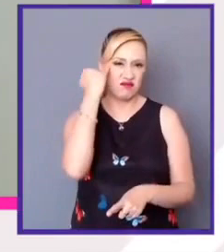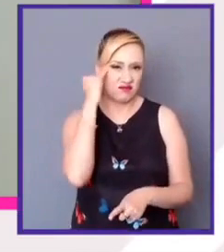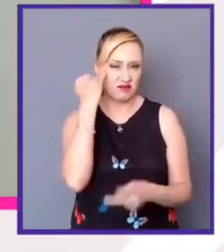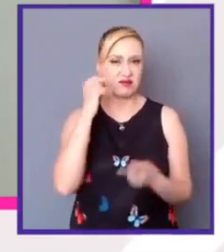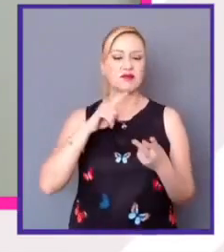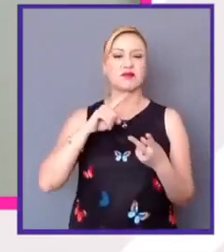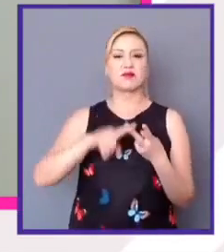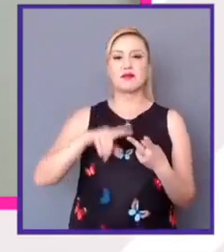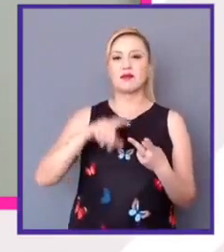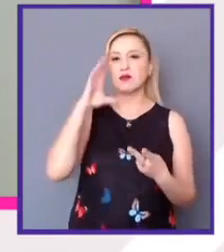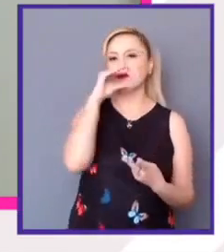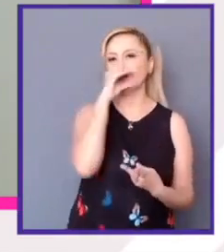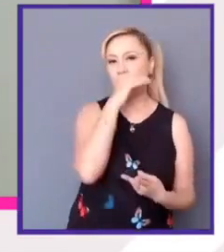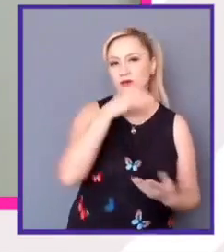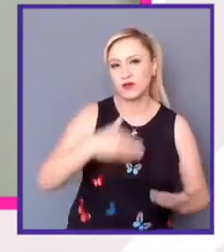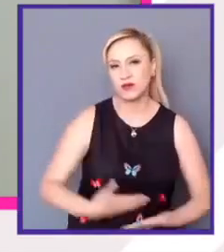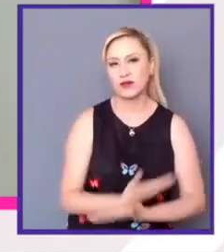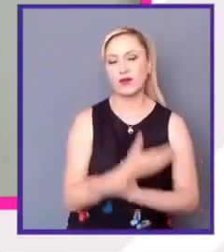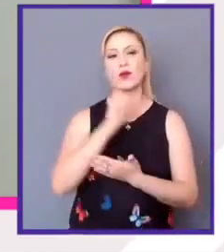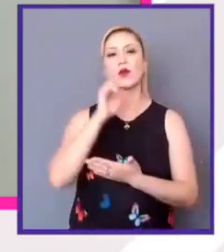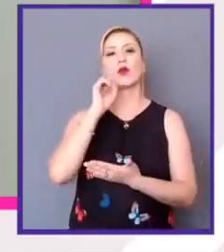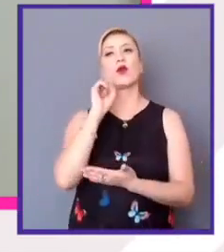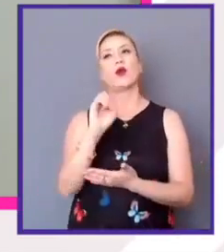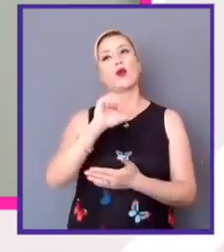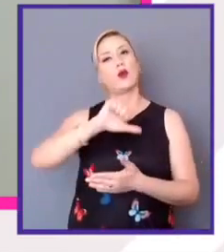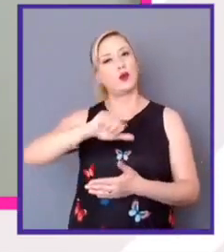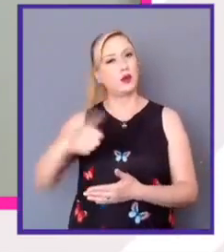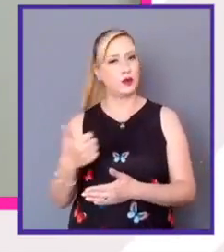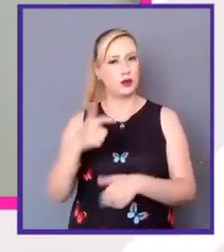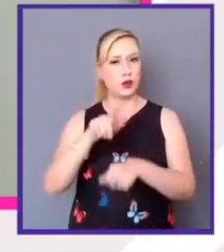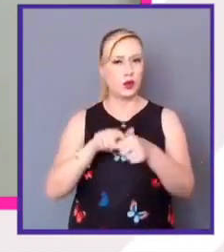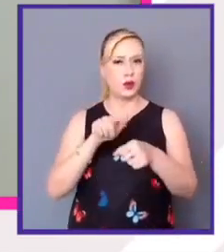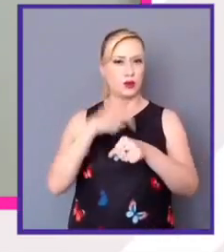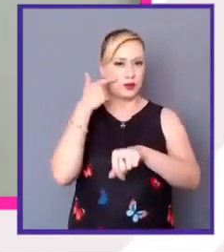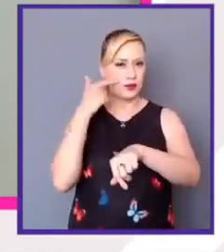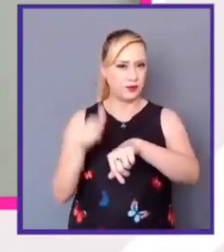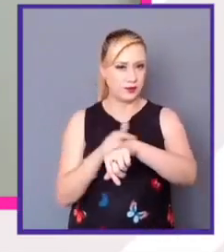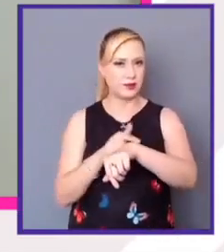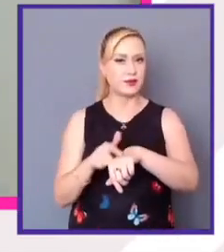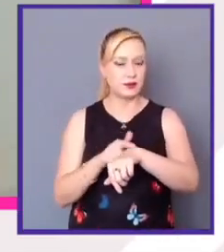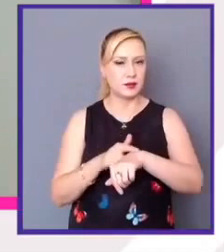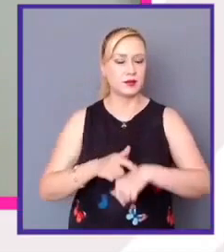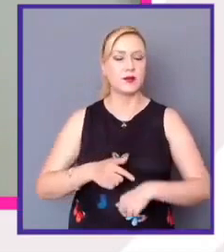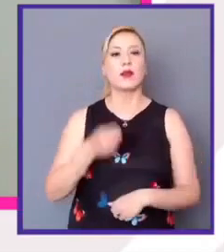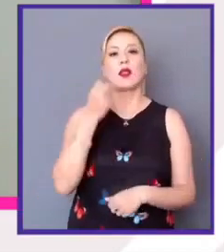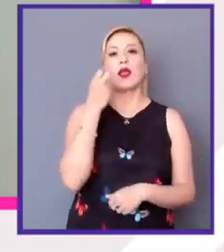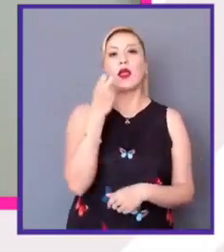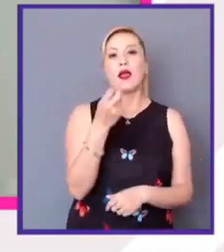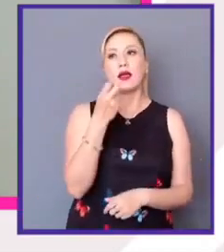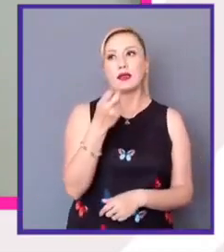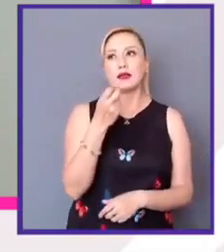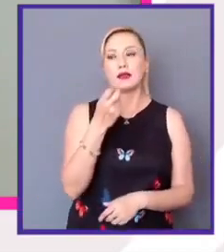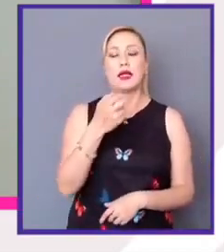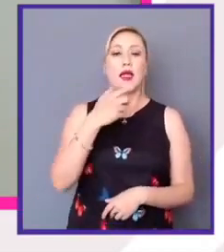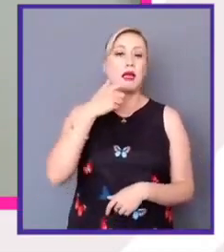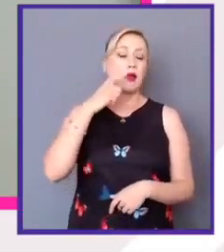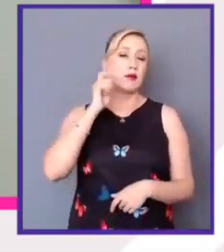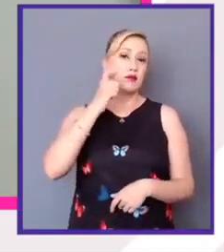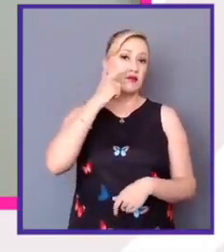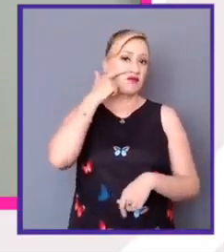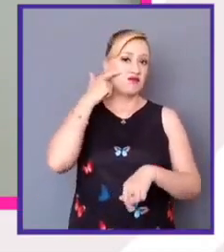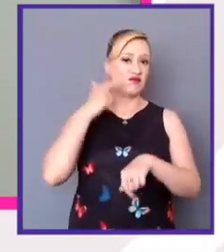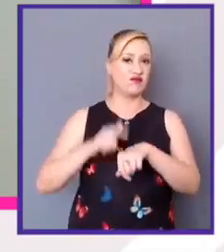afrodescendiente o de cualquier otra población históricamente discriminada. Es en este sentido importante mencionar que el racismo abona a